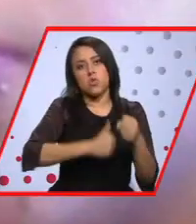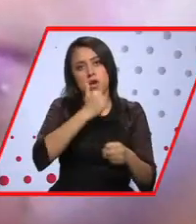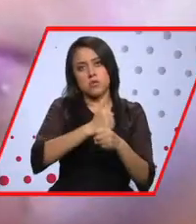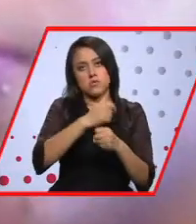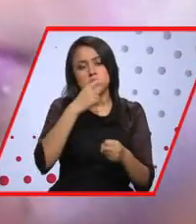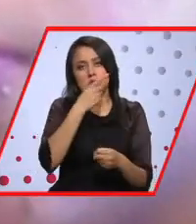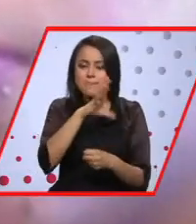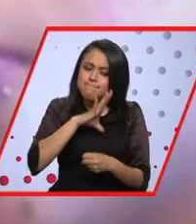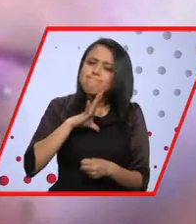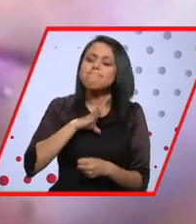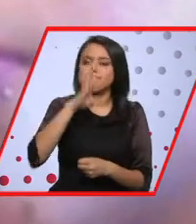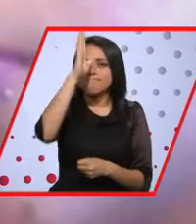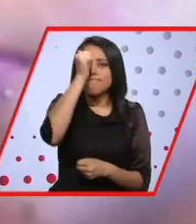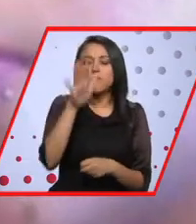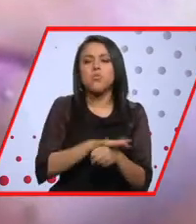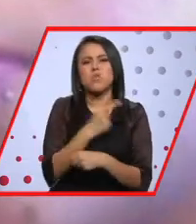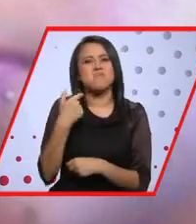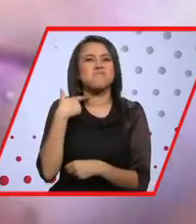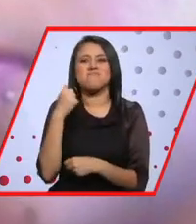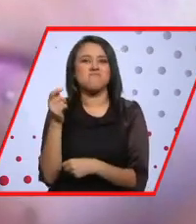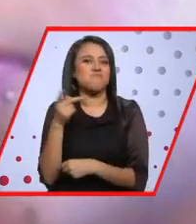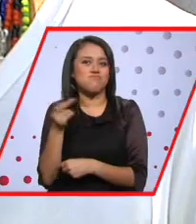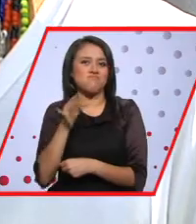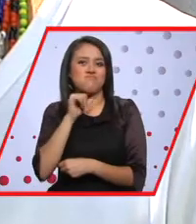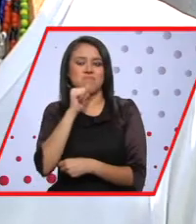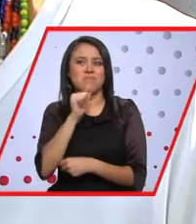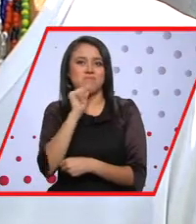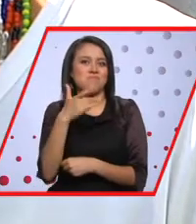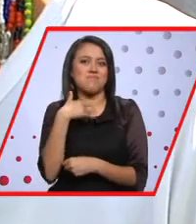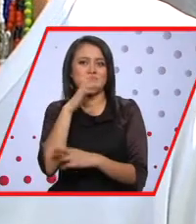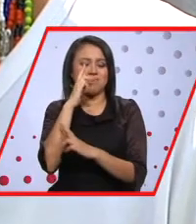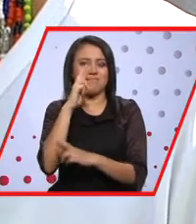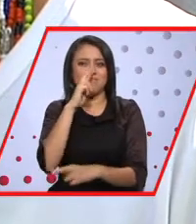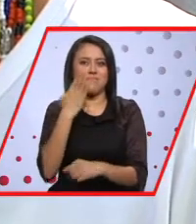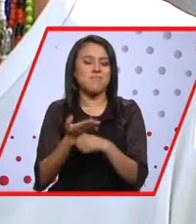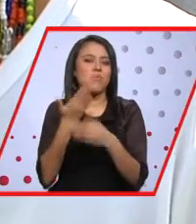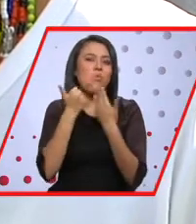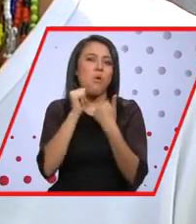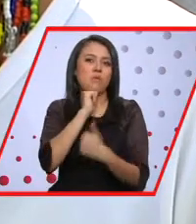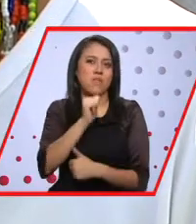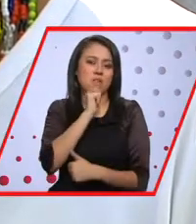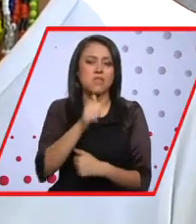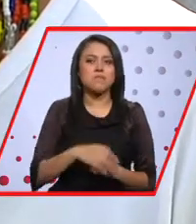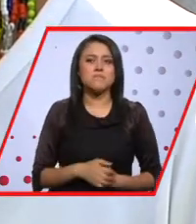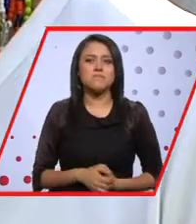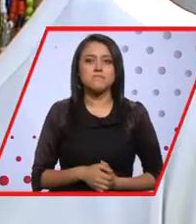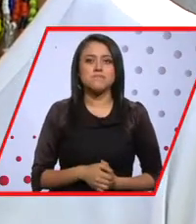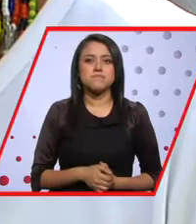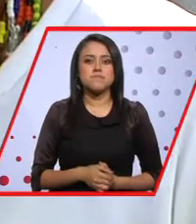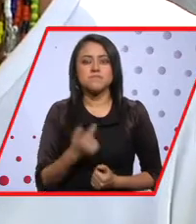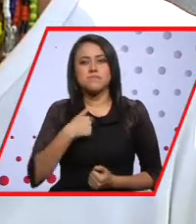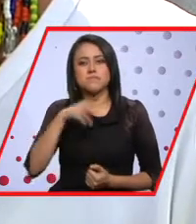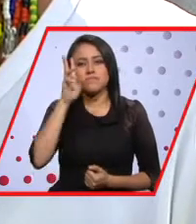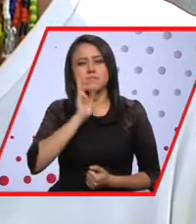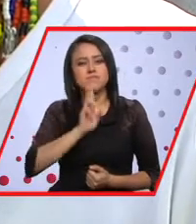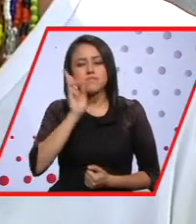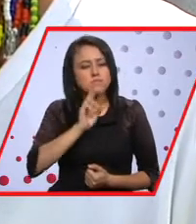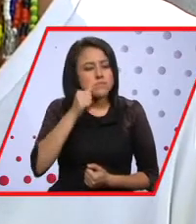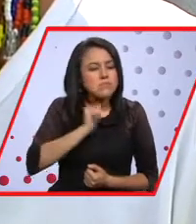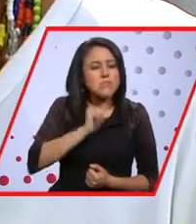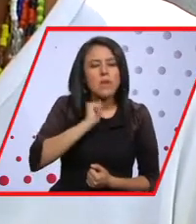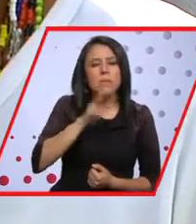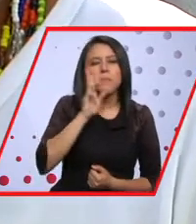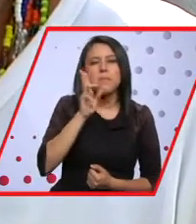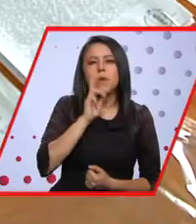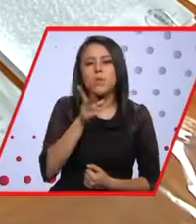pues asegura que su expareja no era responsable. Se hace de varios amigos que son de viciosos y eso, y pues